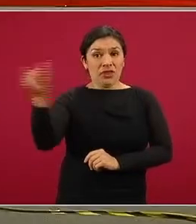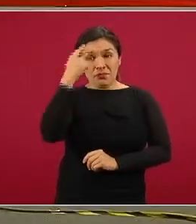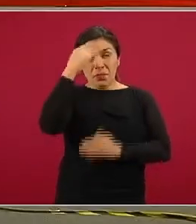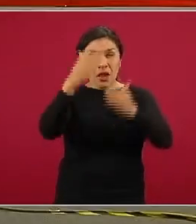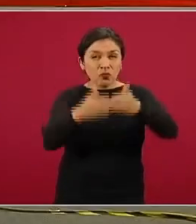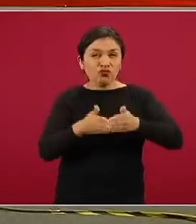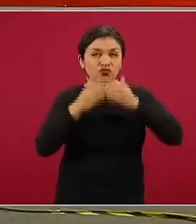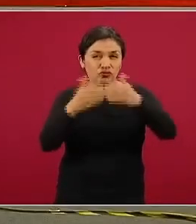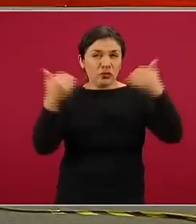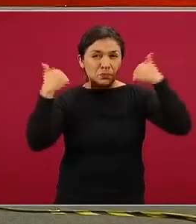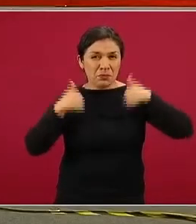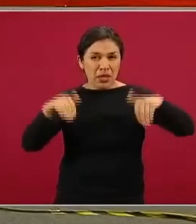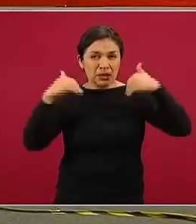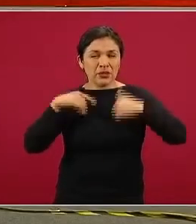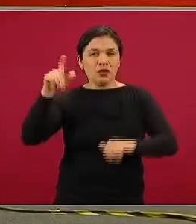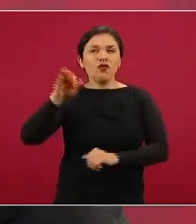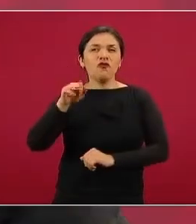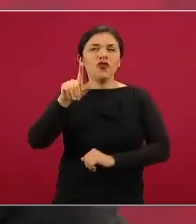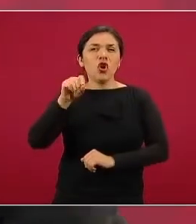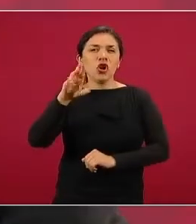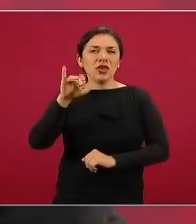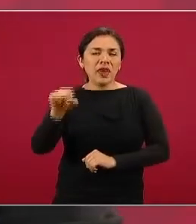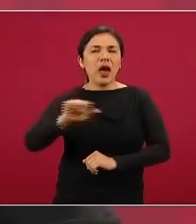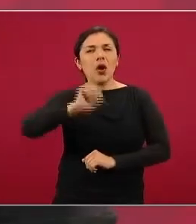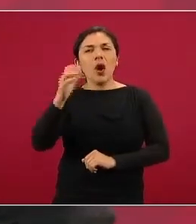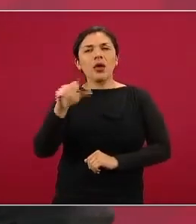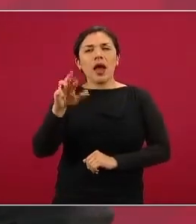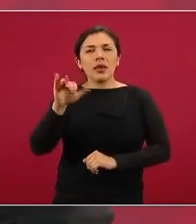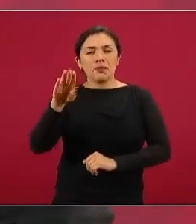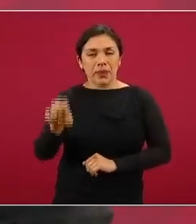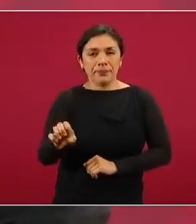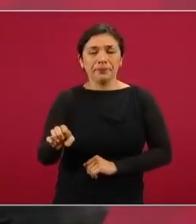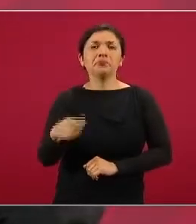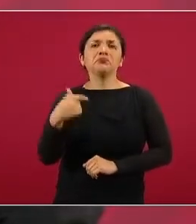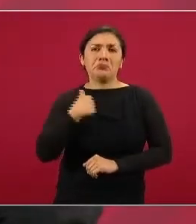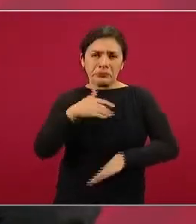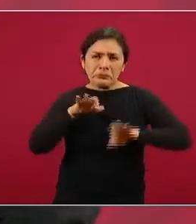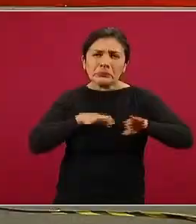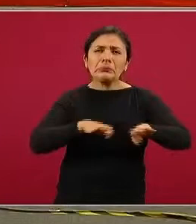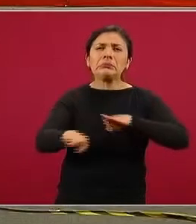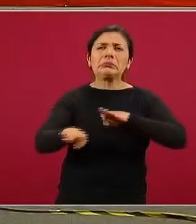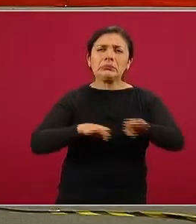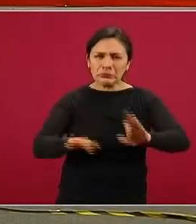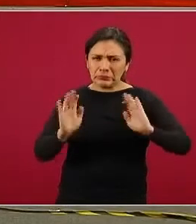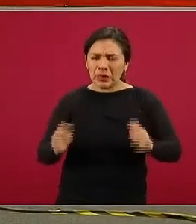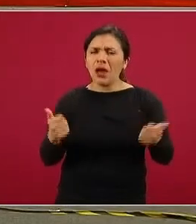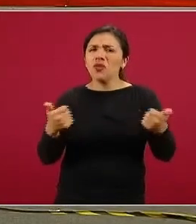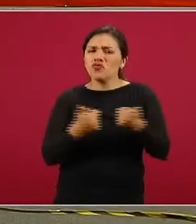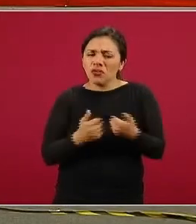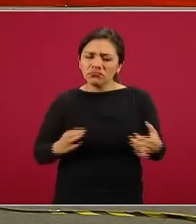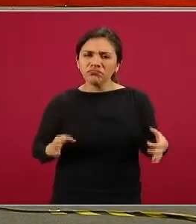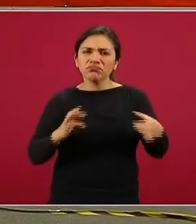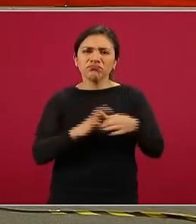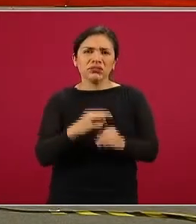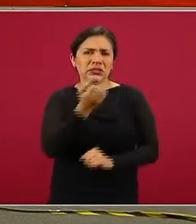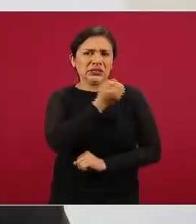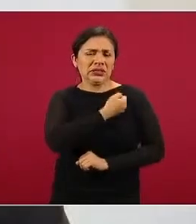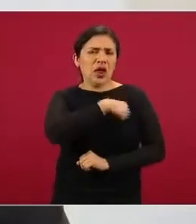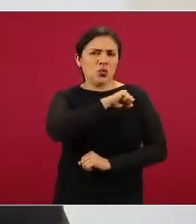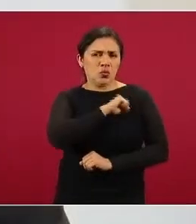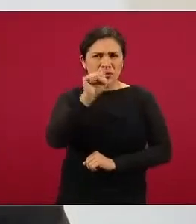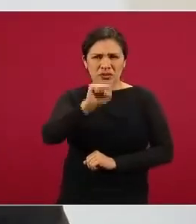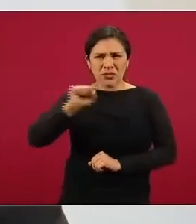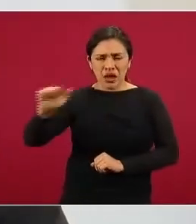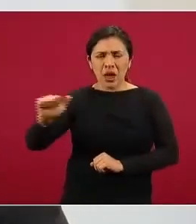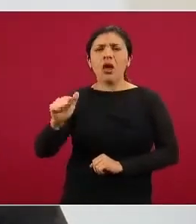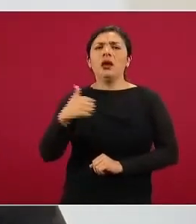de Cruceros de Florida y el Caribe. Hemos venido trabajando de la mano con la Secretaría de